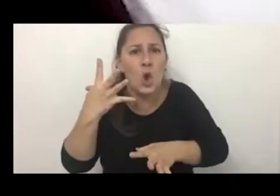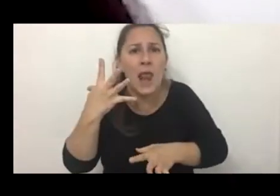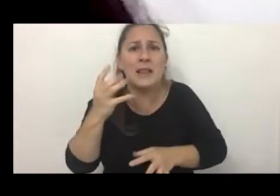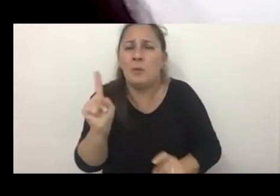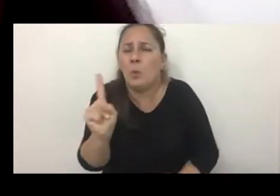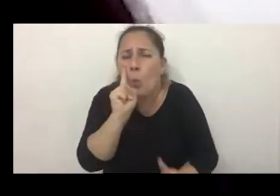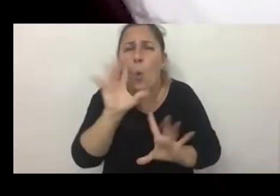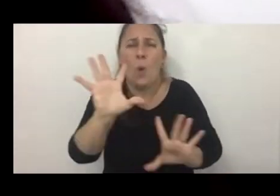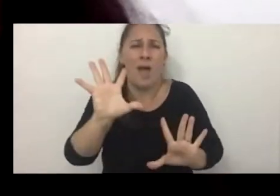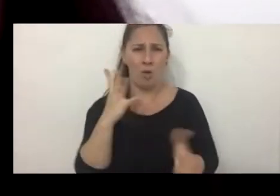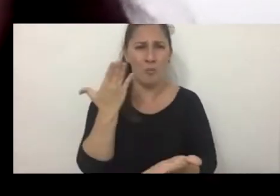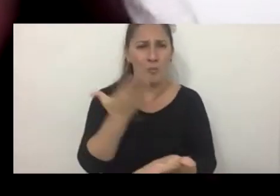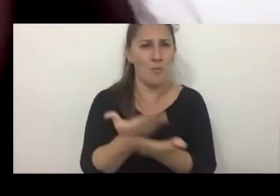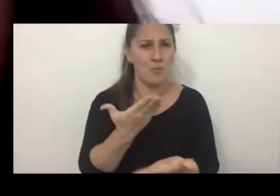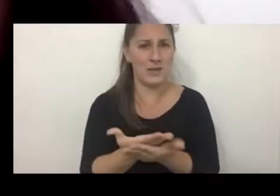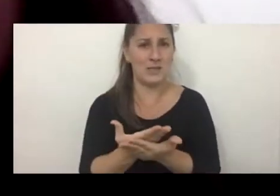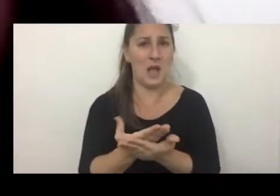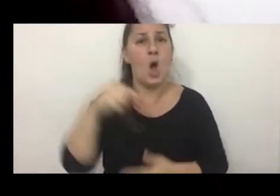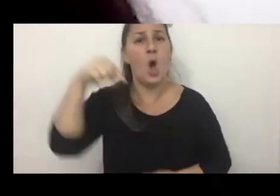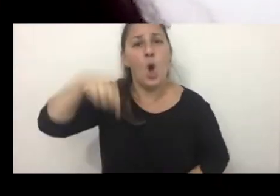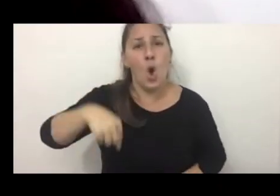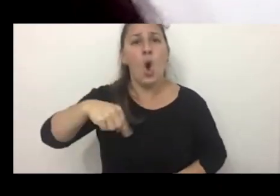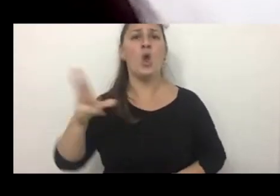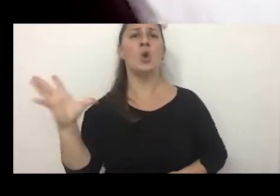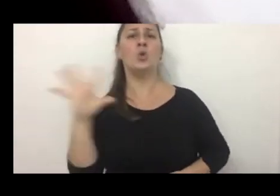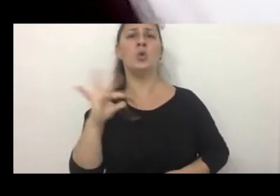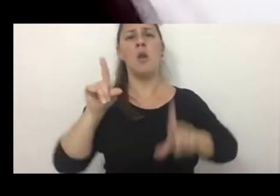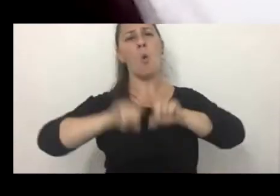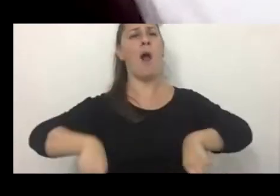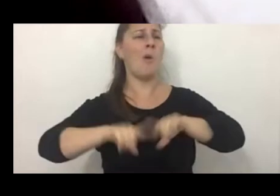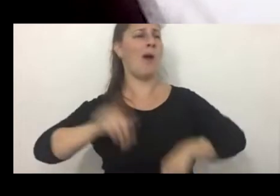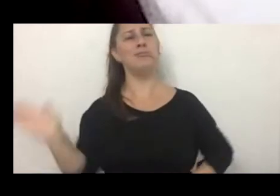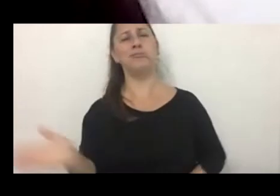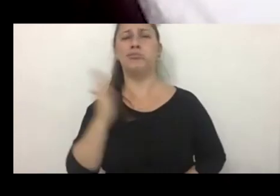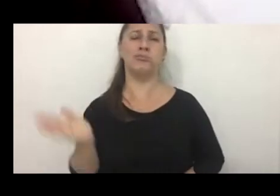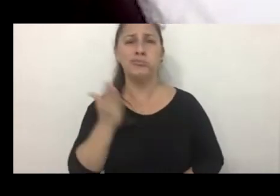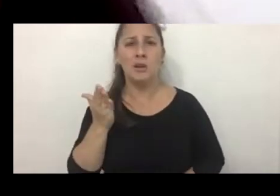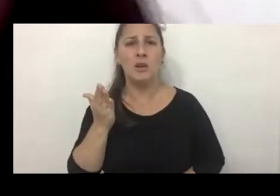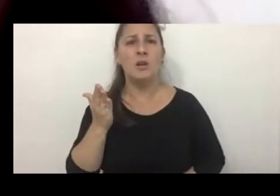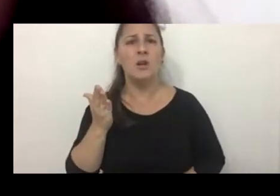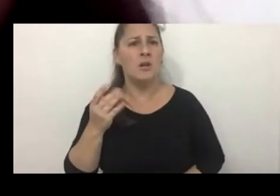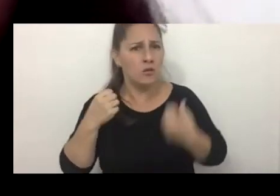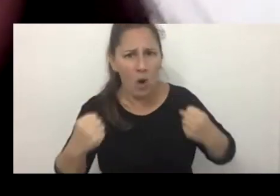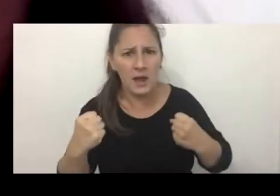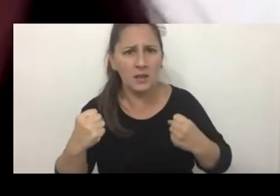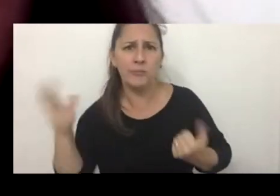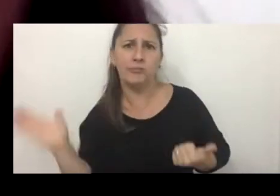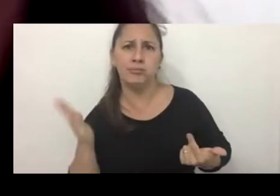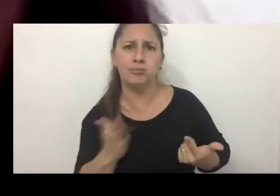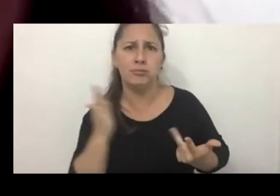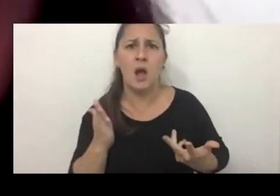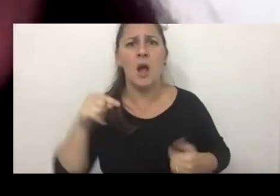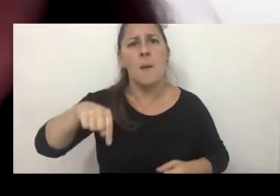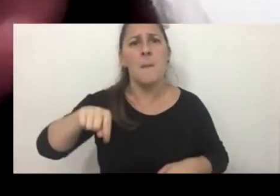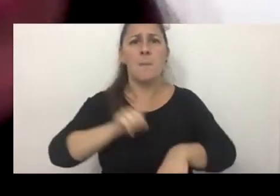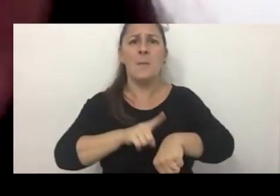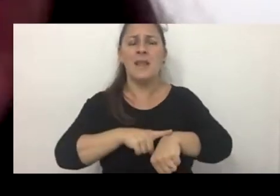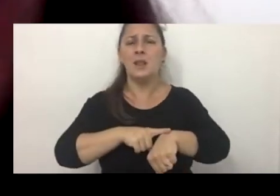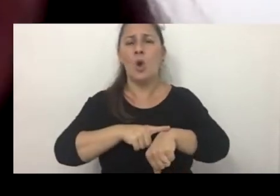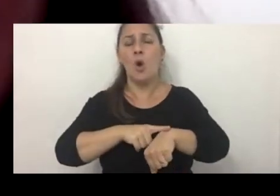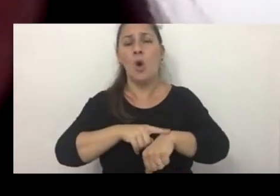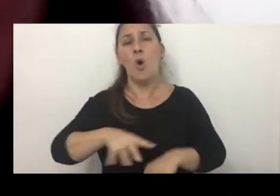que acompañamos como equipo de salud, a todas le hacemos el mismo tipo de intervenciones, como en combo, ¿no? Como si